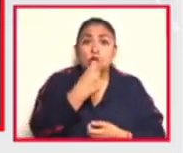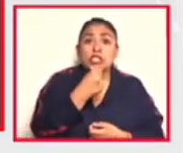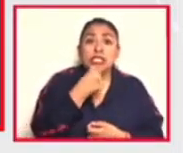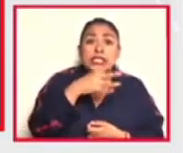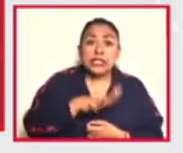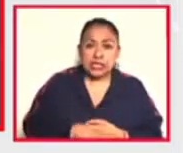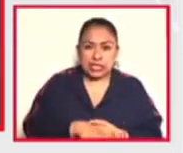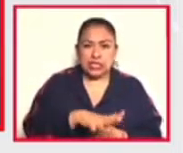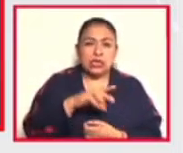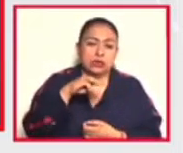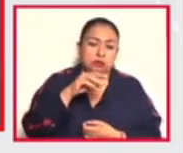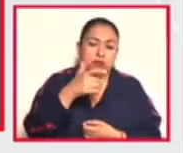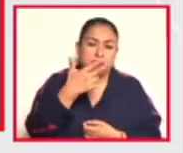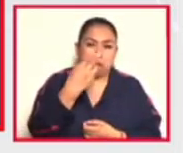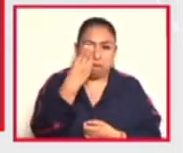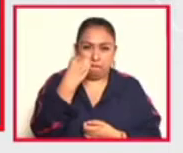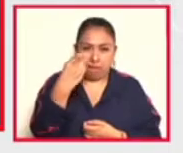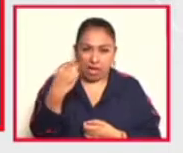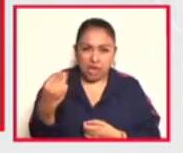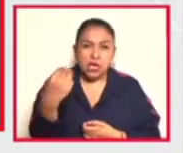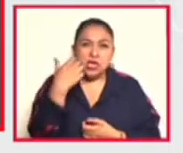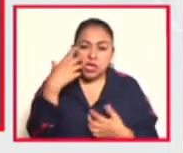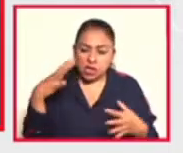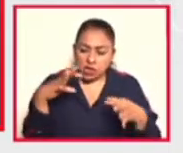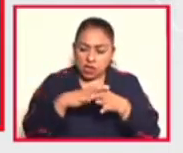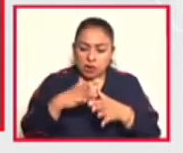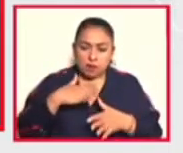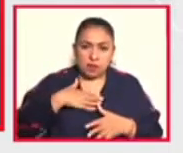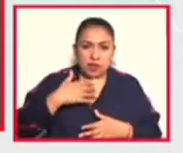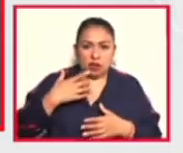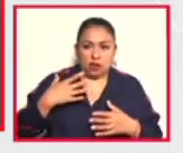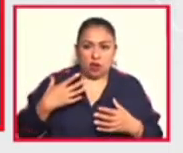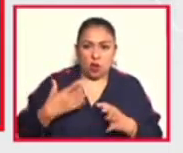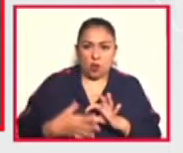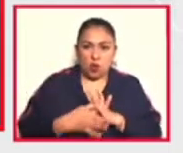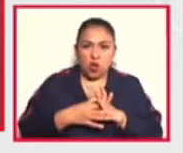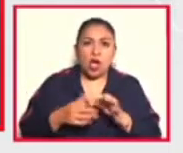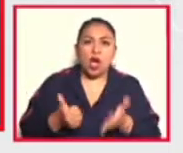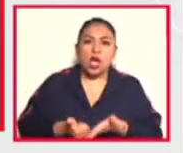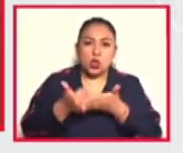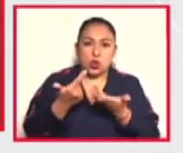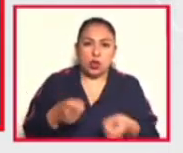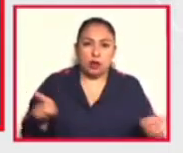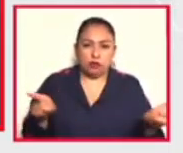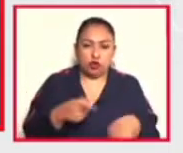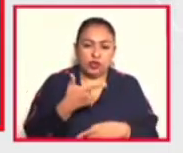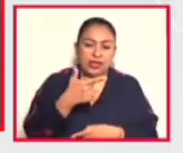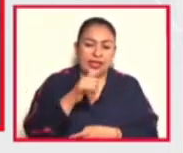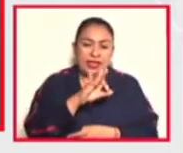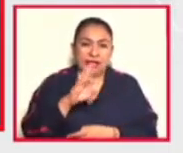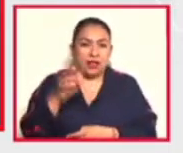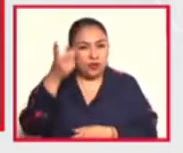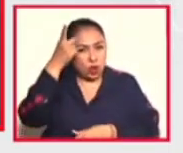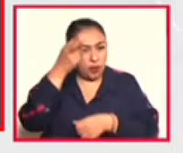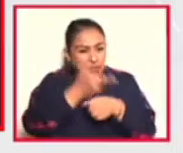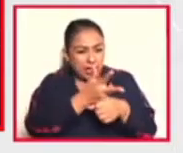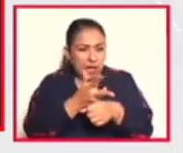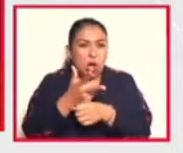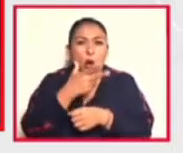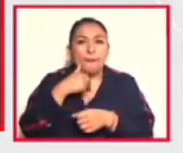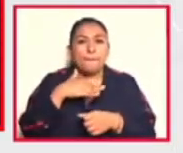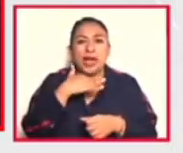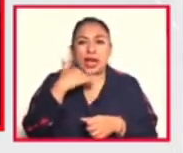maya intentan reconectar con sus raíces a través de la música. Jeep, documental dirigido por el cineasta alemán Osan